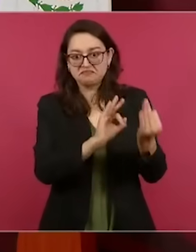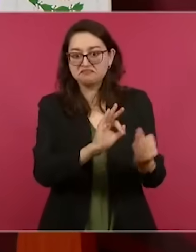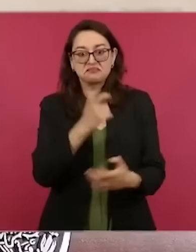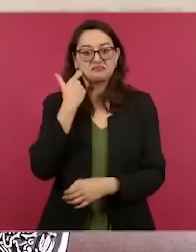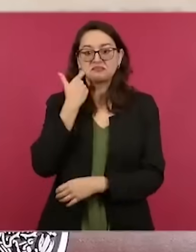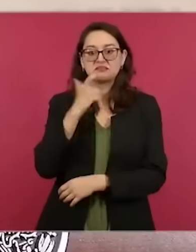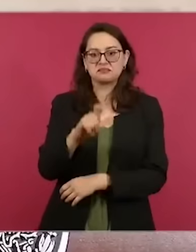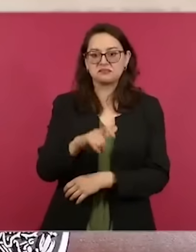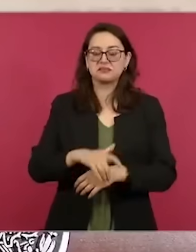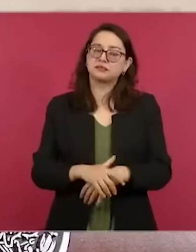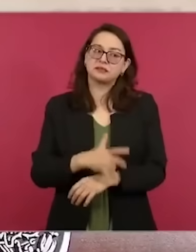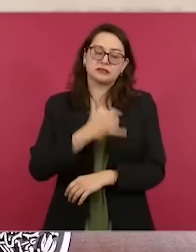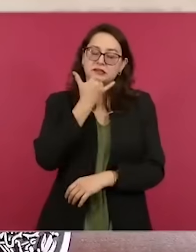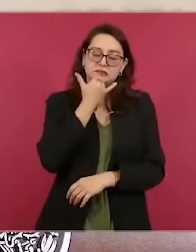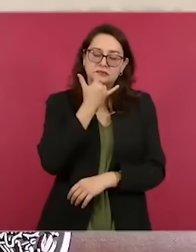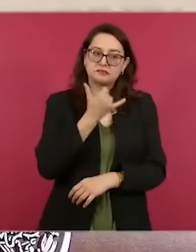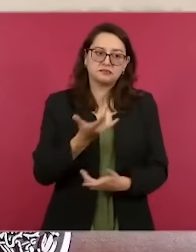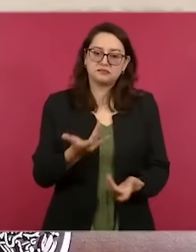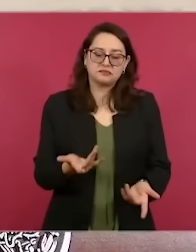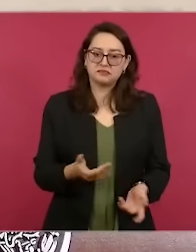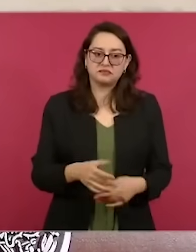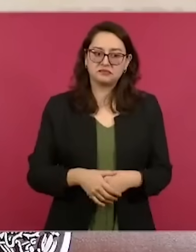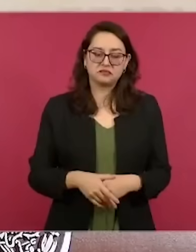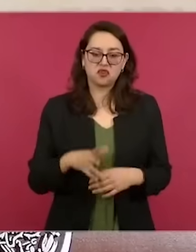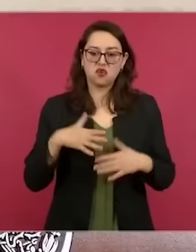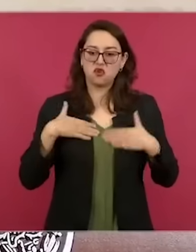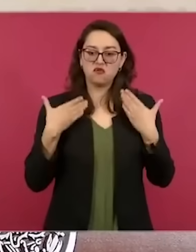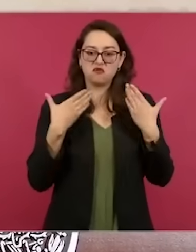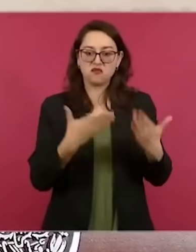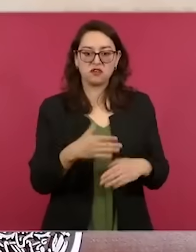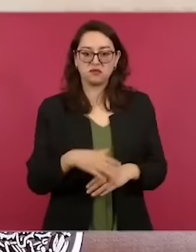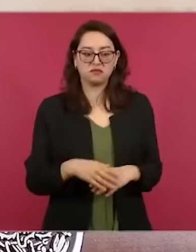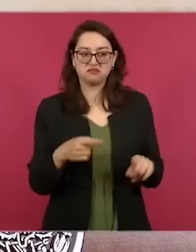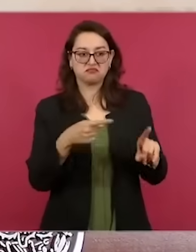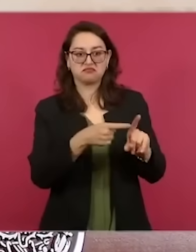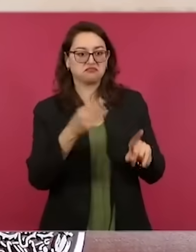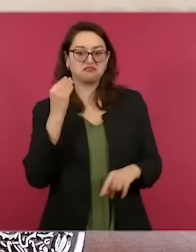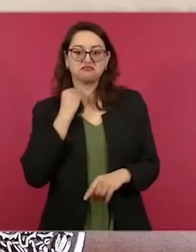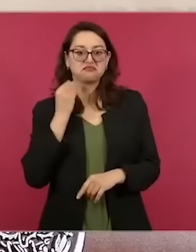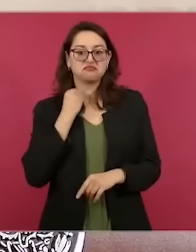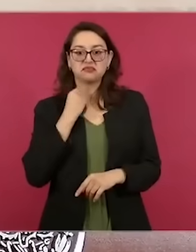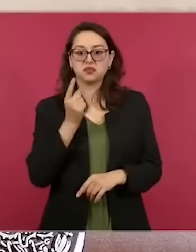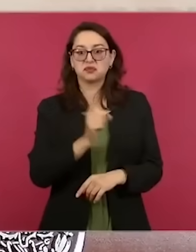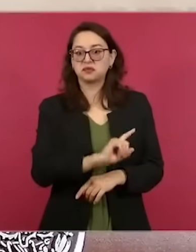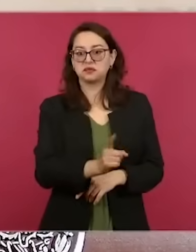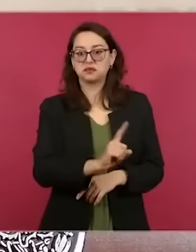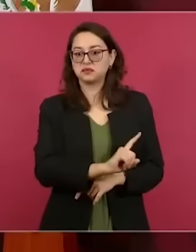Sí, ya lo dije ahora, y no comparto ese punto de vista.